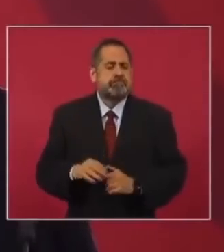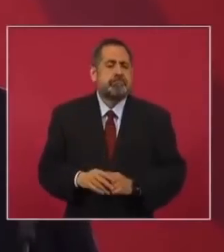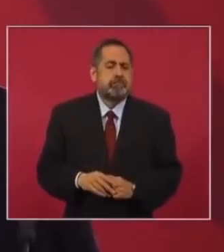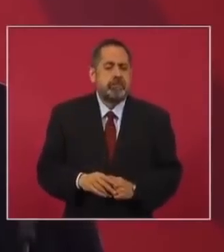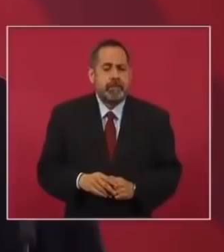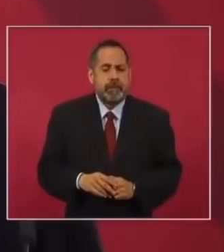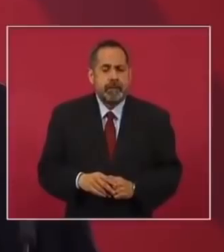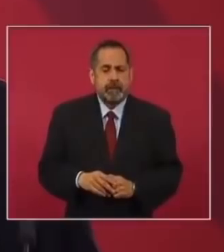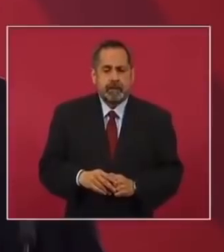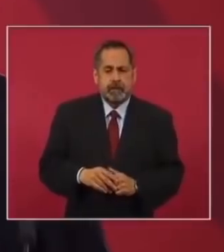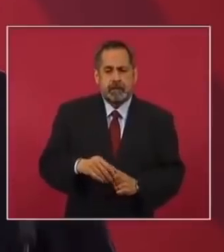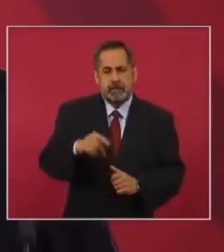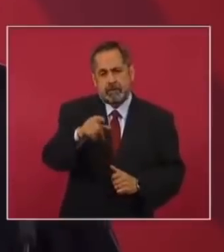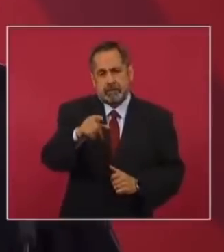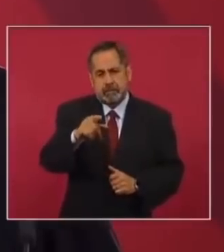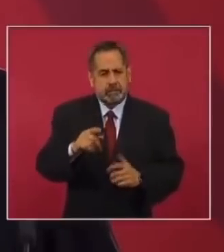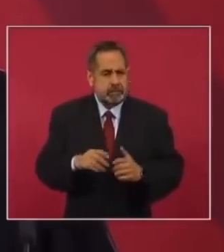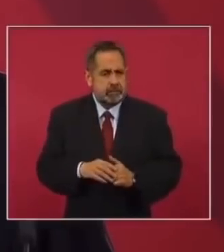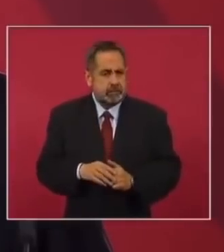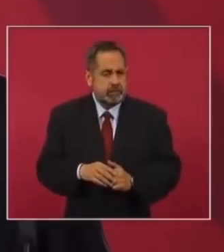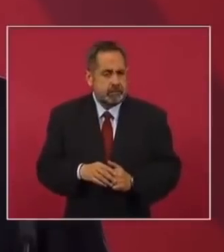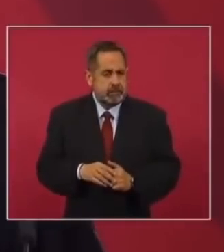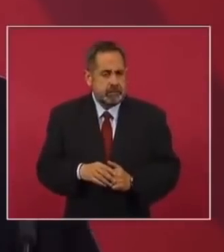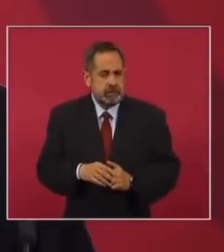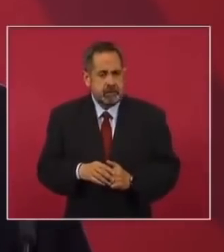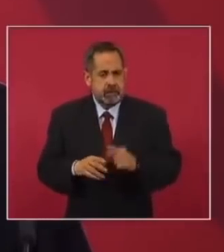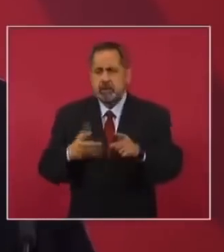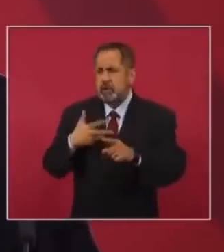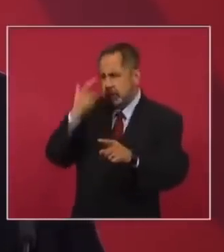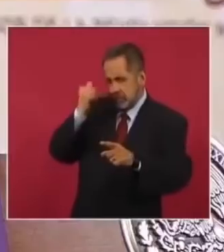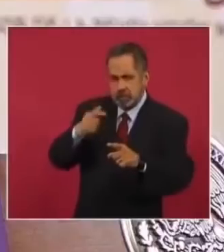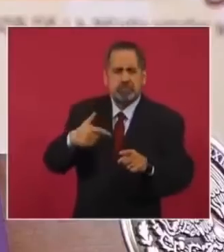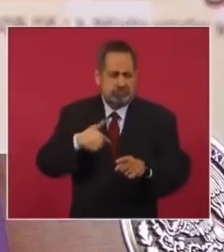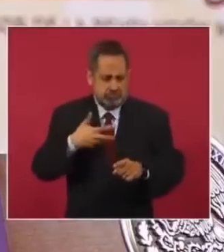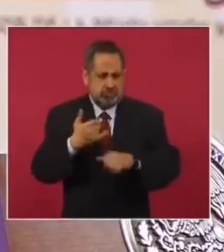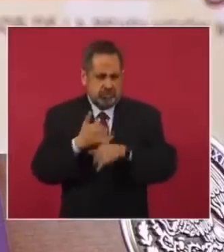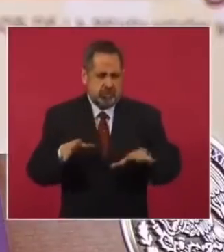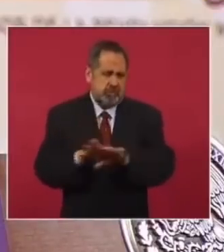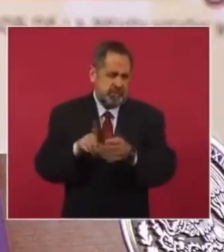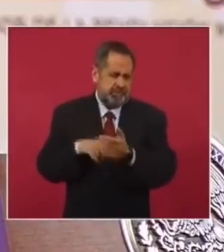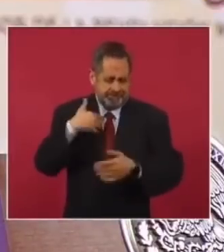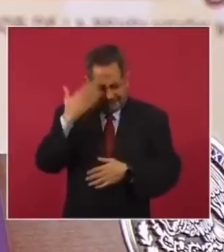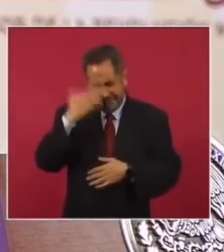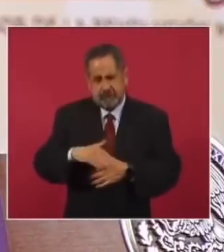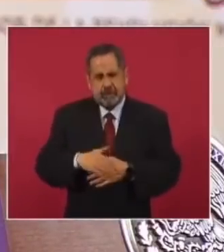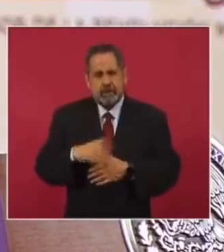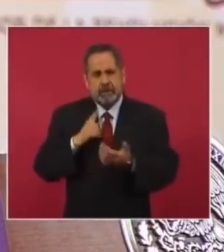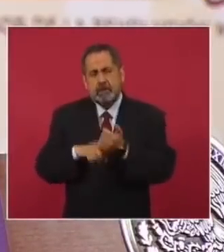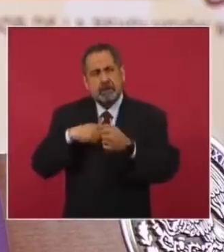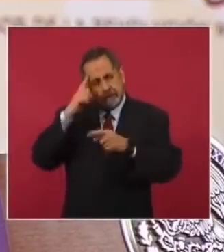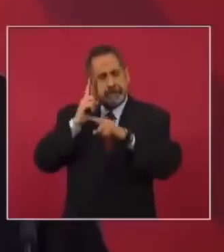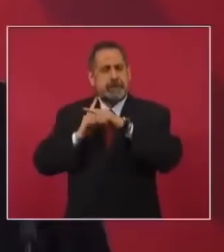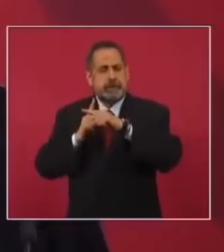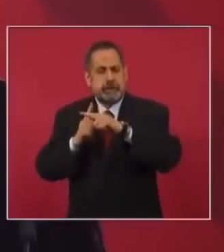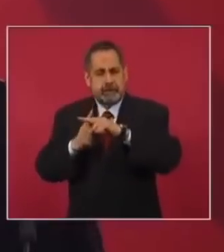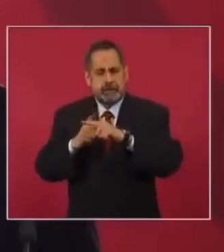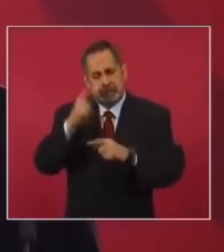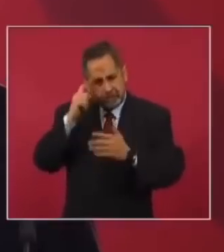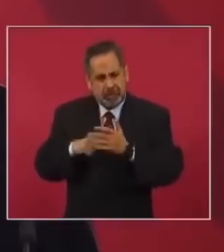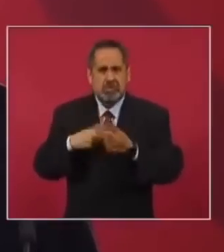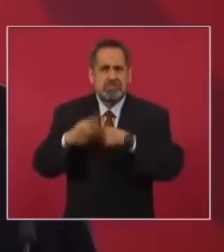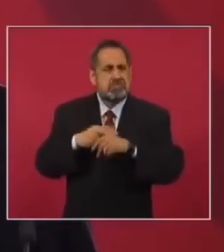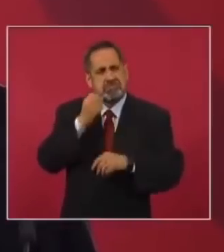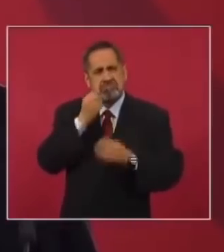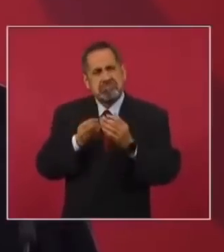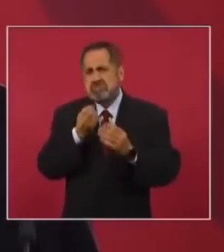Yo soy realista, tengo información y además soy optimista. Quiero que nos vaya bien.